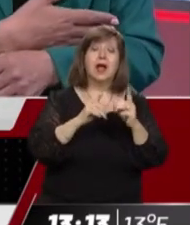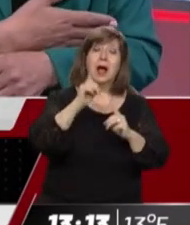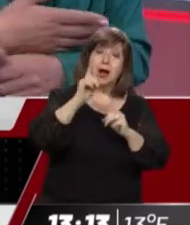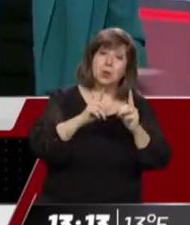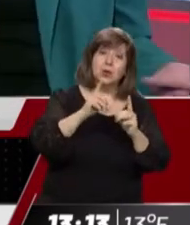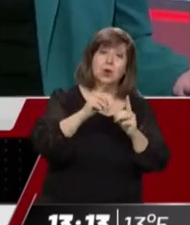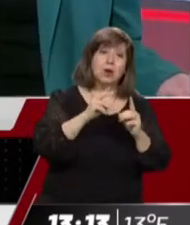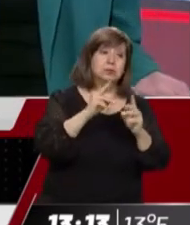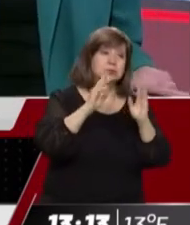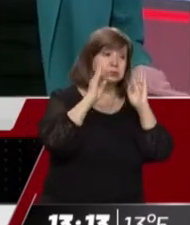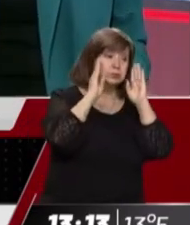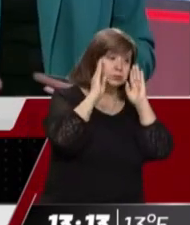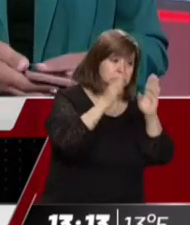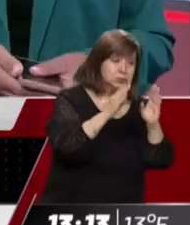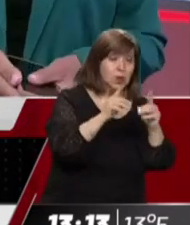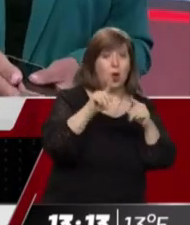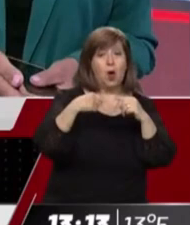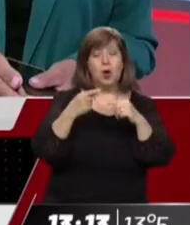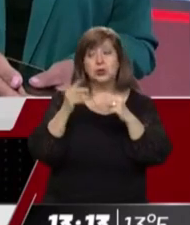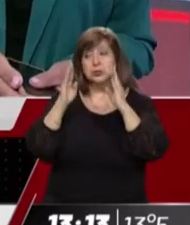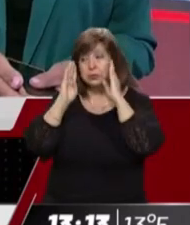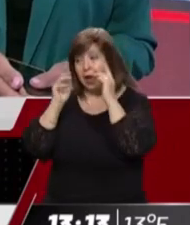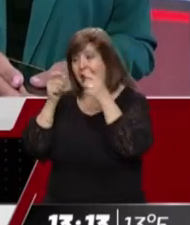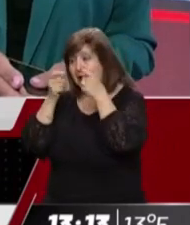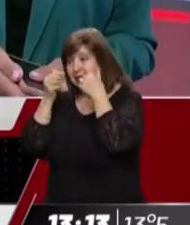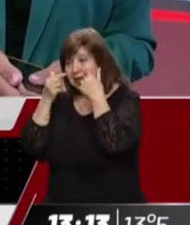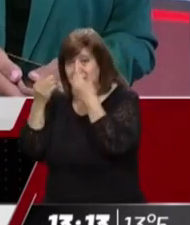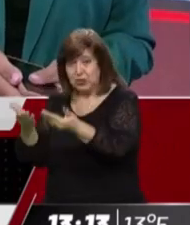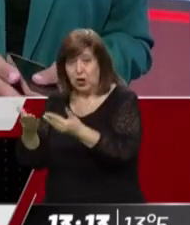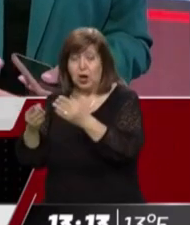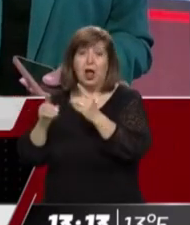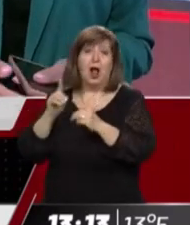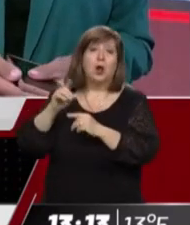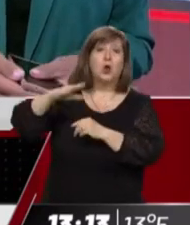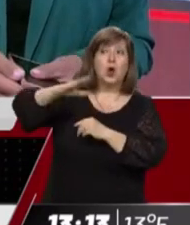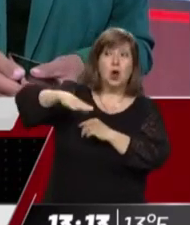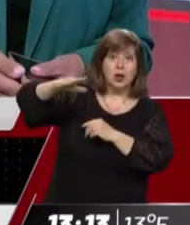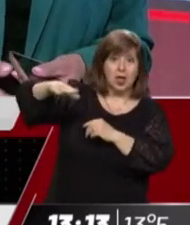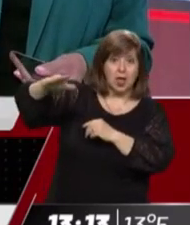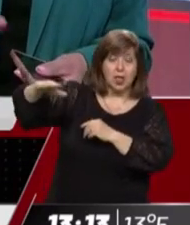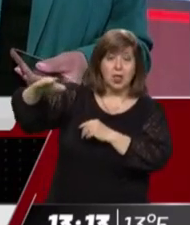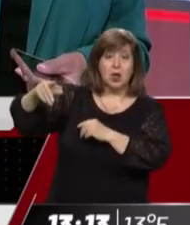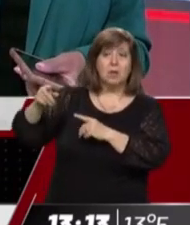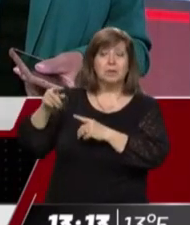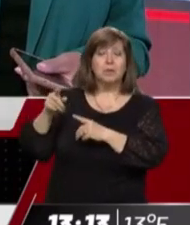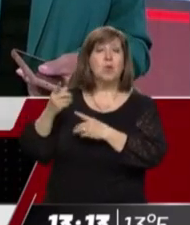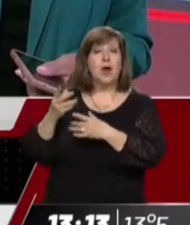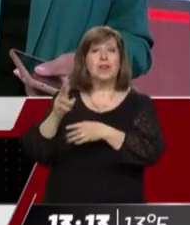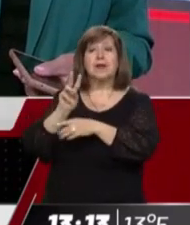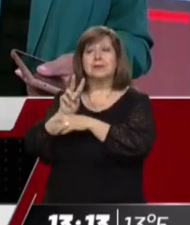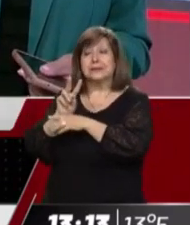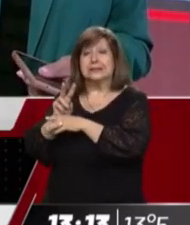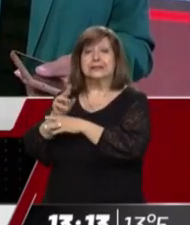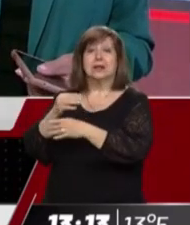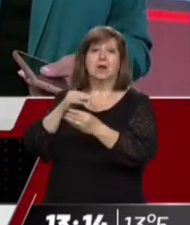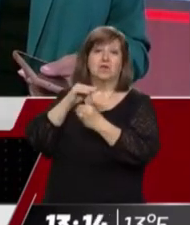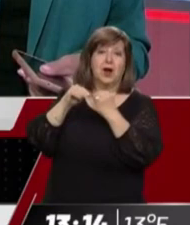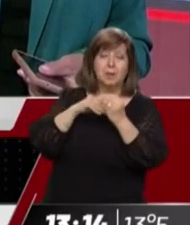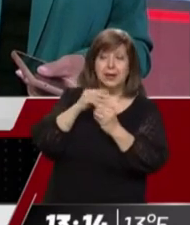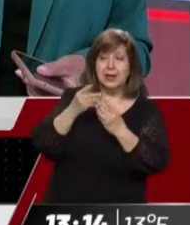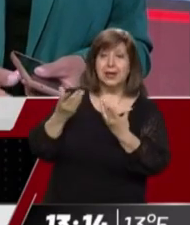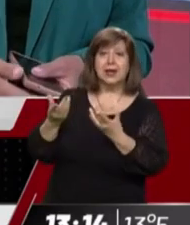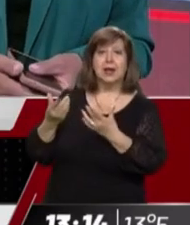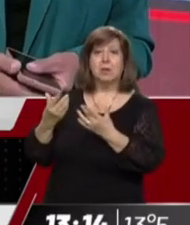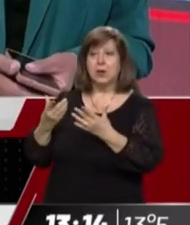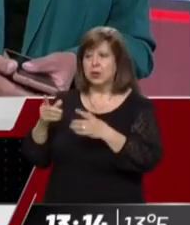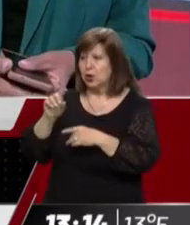droga atraviesa todos los sectores por igual. Algunos lugares, los chicos o los jóvenes pueden lograr más contención y lograr salir con mucho